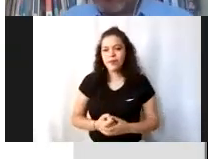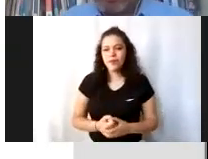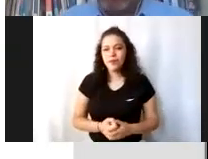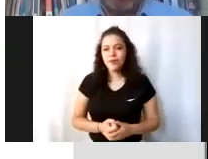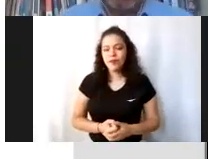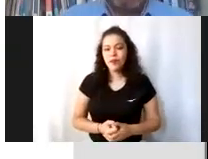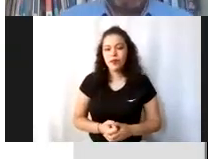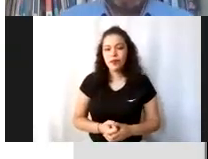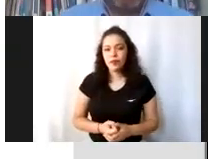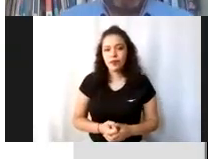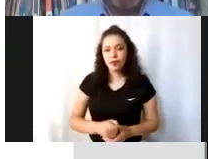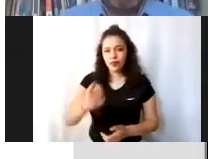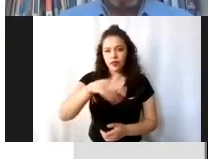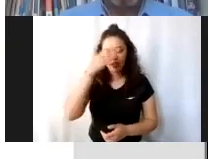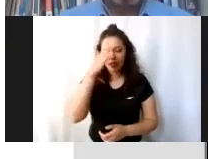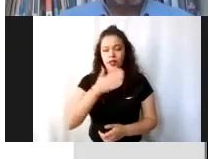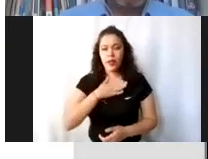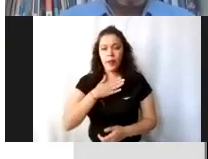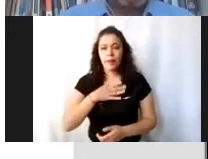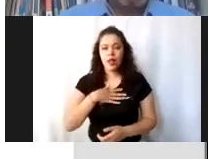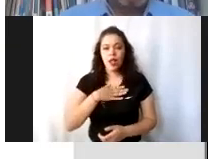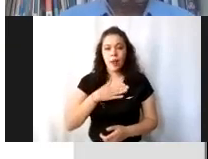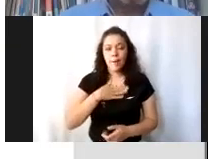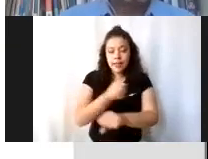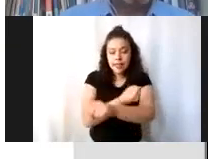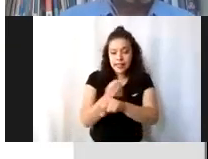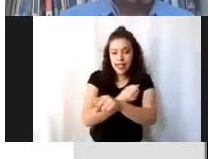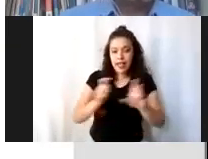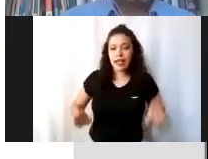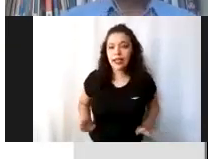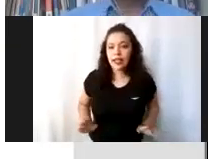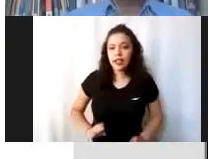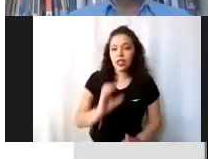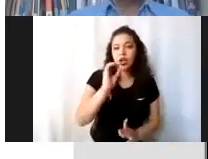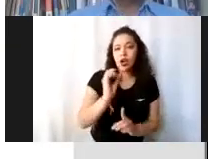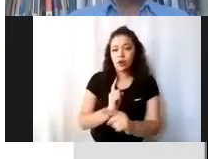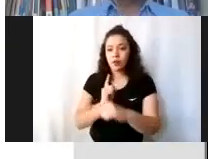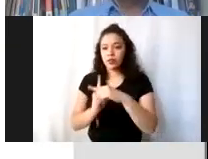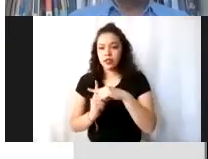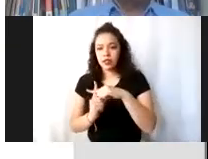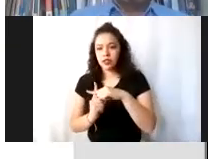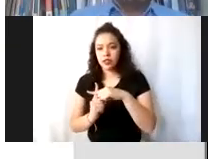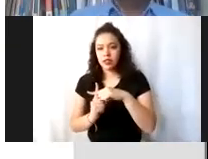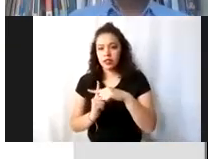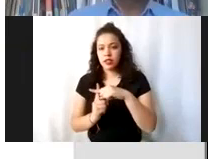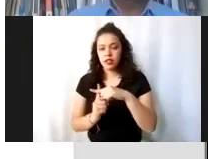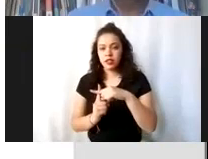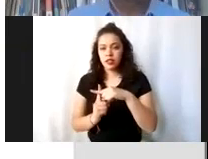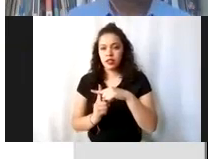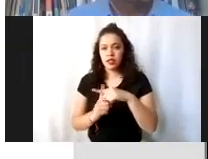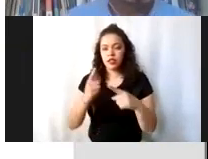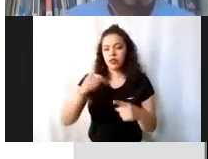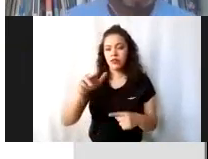ustedes saben que mi tipo de sangre es O positivo. Ok, Guadalupe Ruiz, ahorita voy contigo. O bueno, de una vez voy